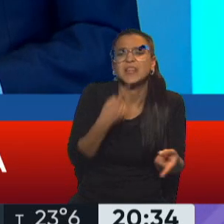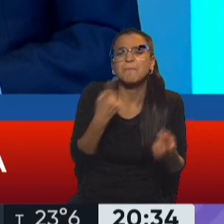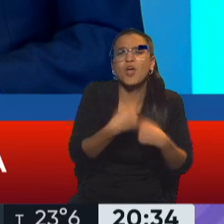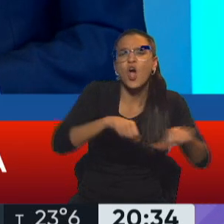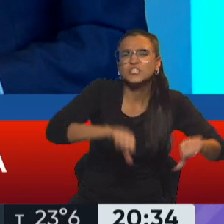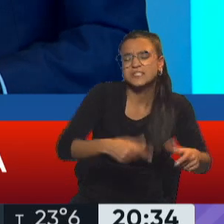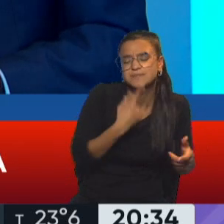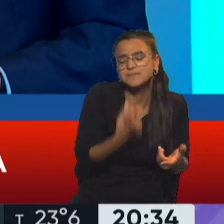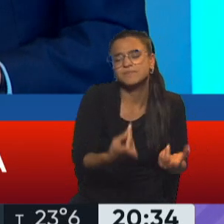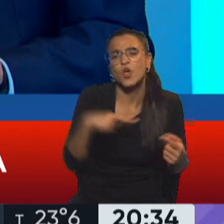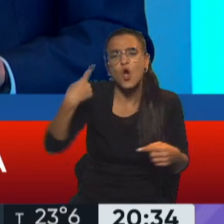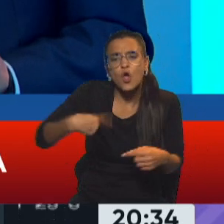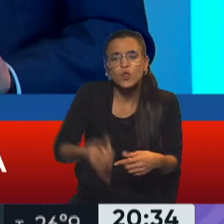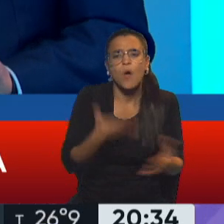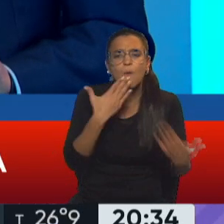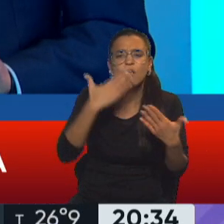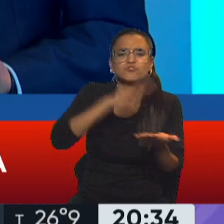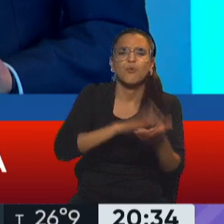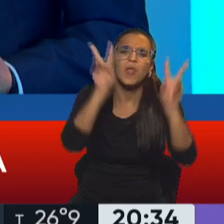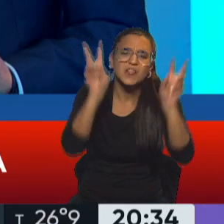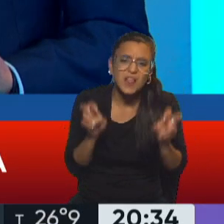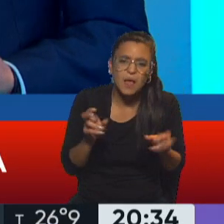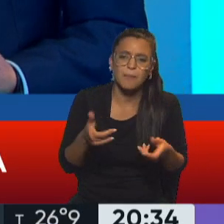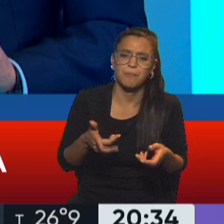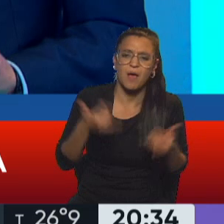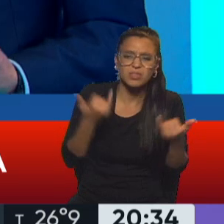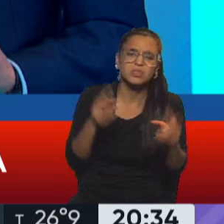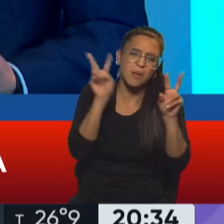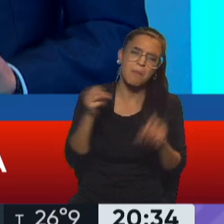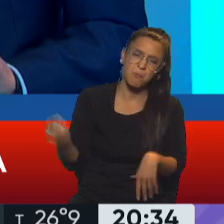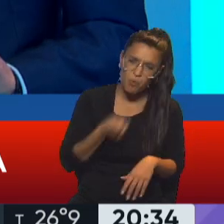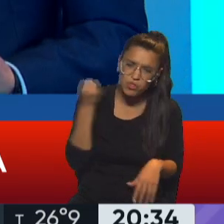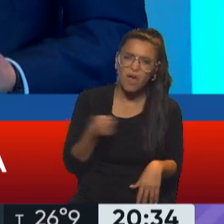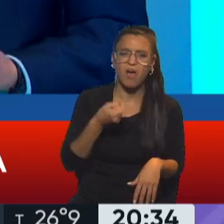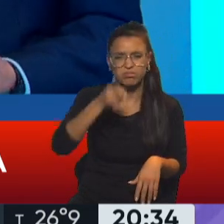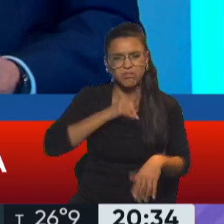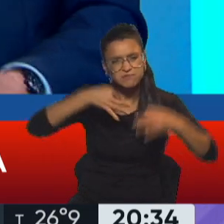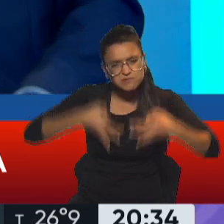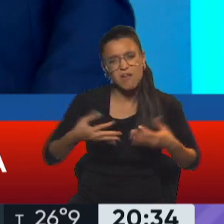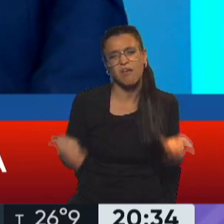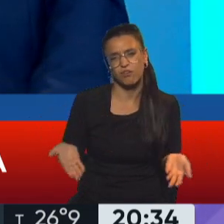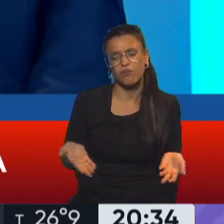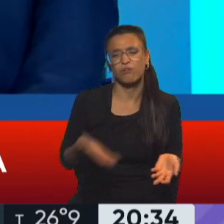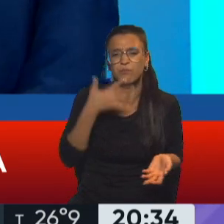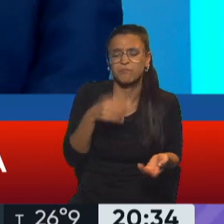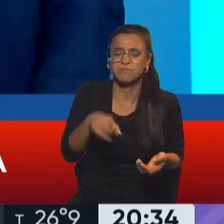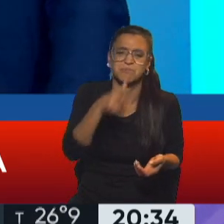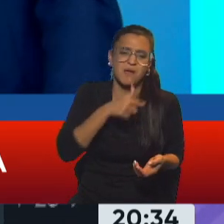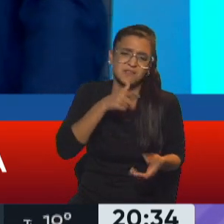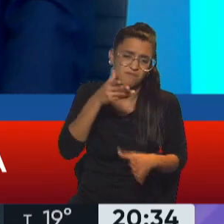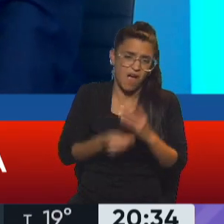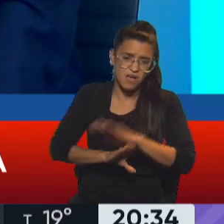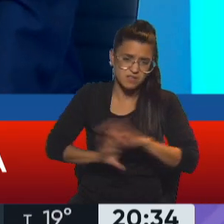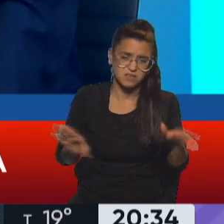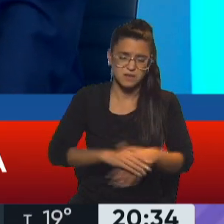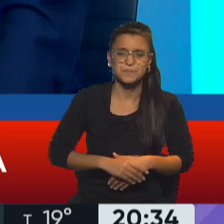Digo, seguir hablando de estos temas cuando hay temas tan importantes y serios me parece un error. Y te digo